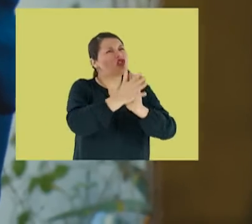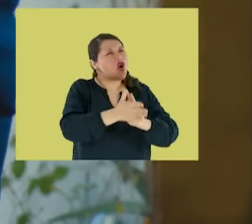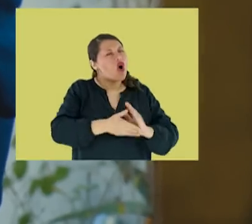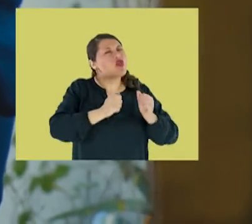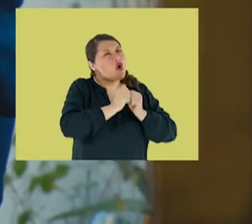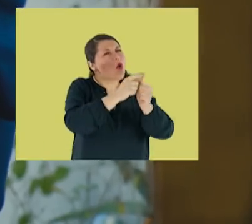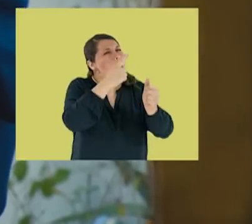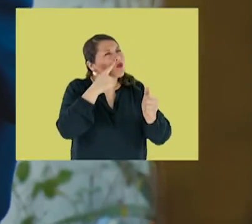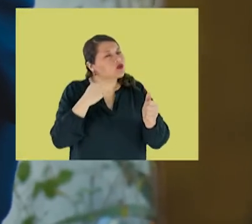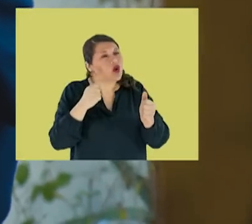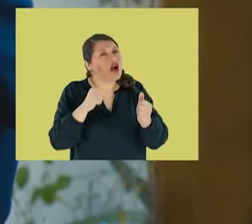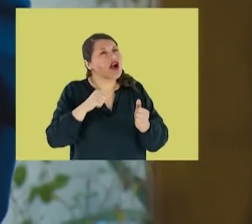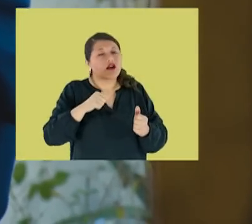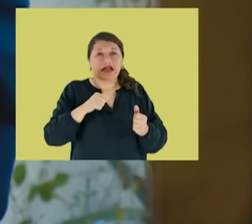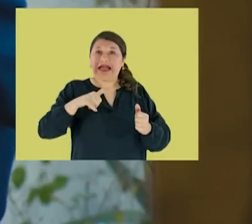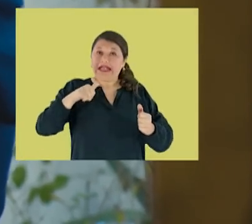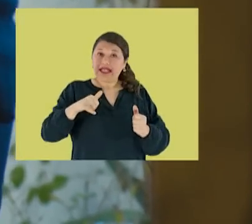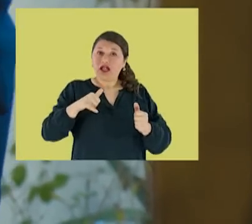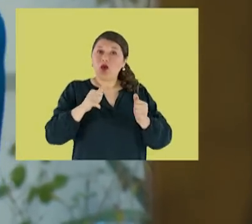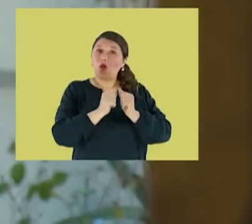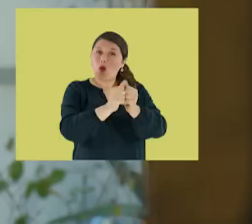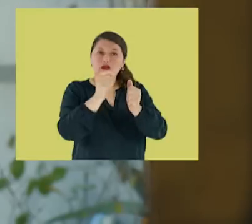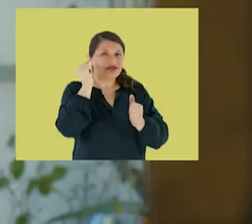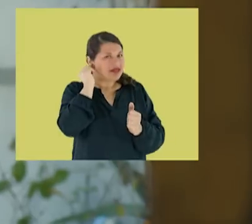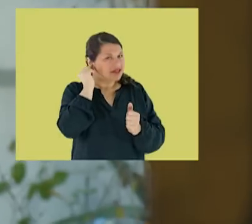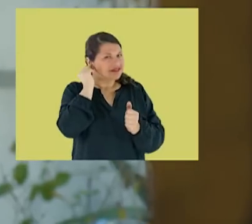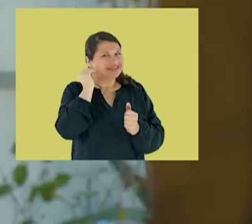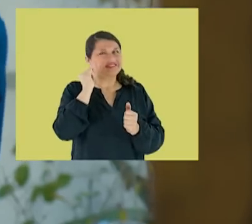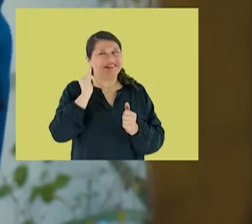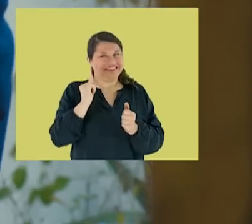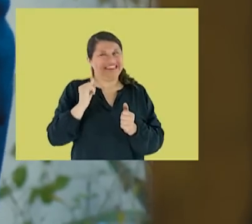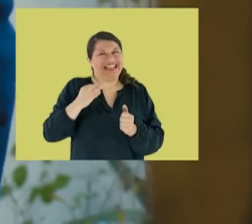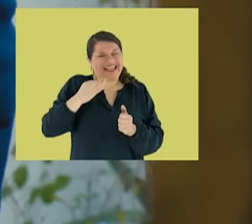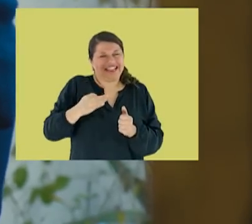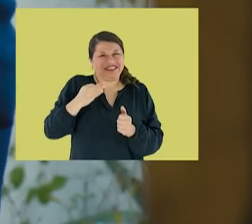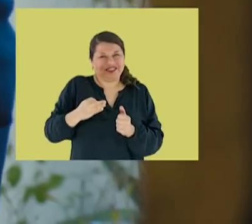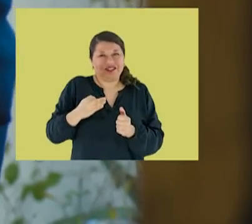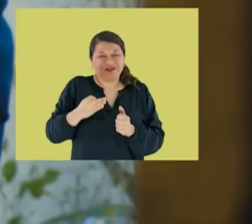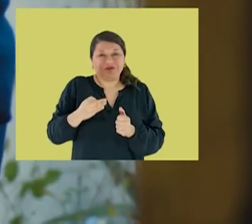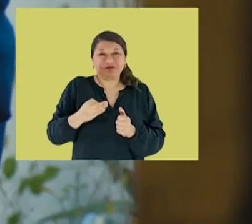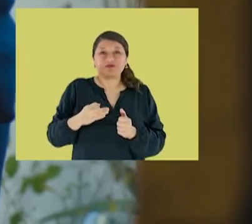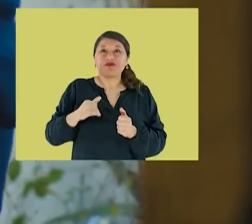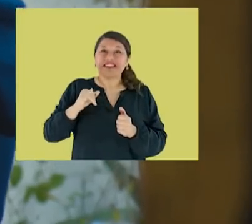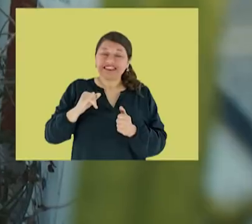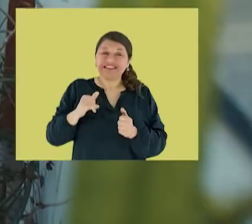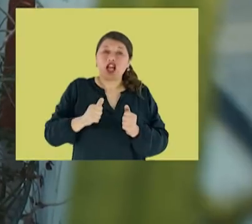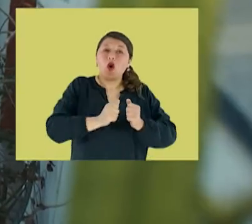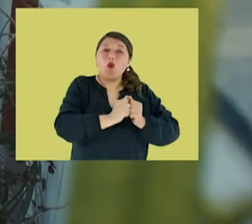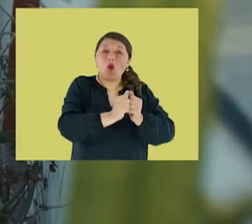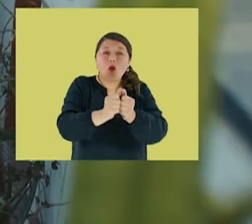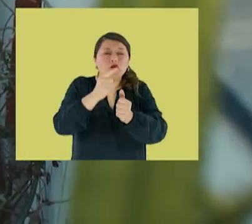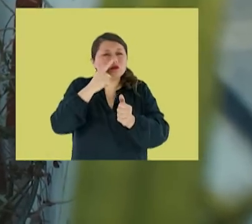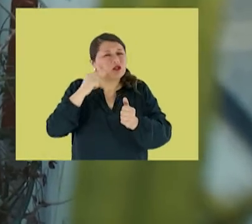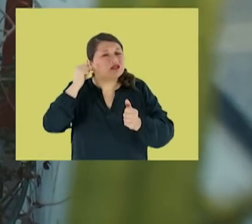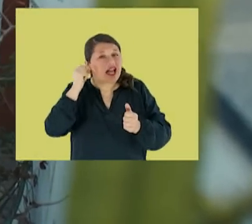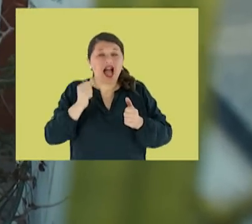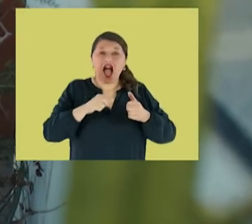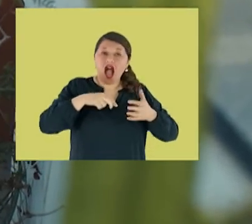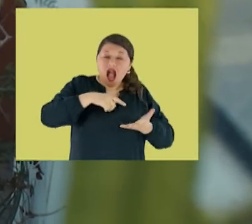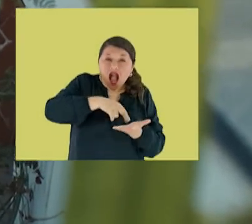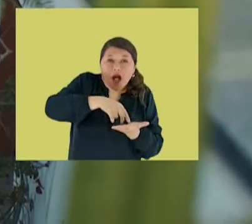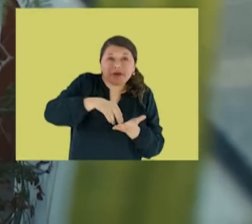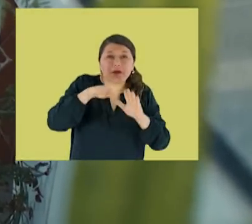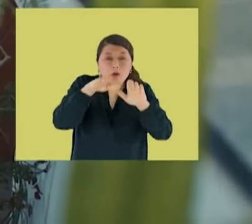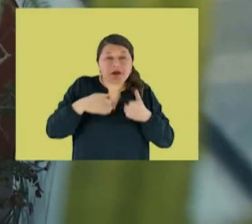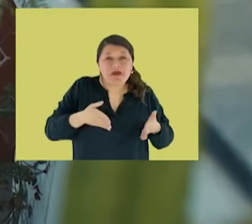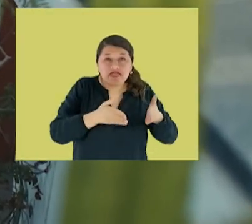Ya. Y es verdad. Sí, juntos. Y juntas. Tiene razón, señora Flor. Si juntas y juntos caminamos en la